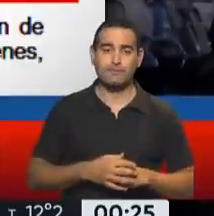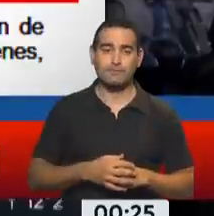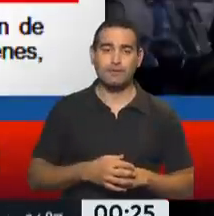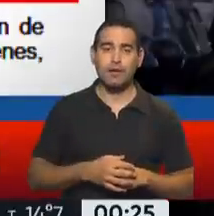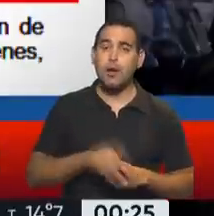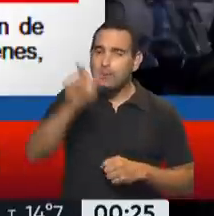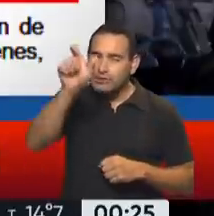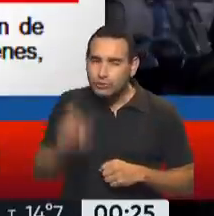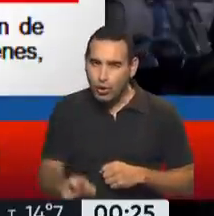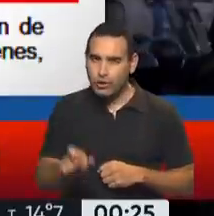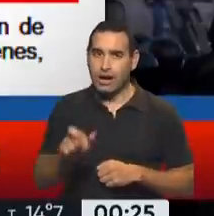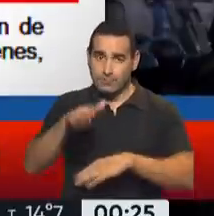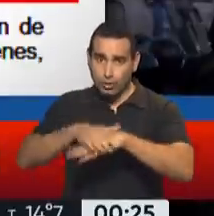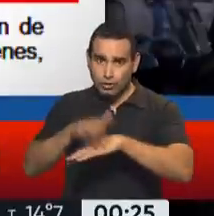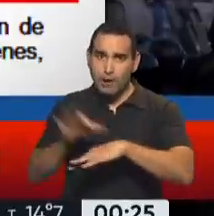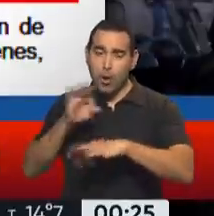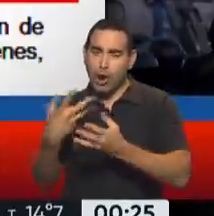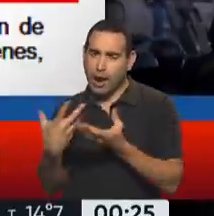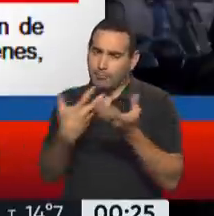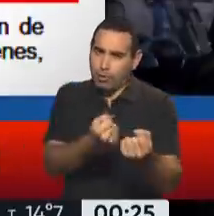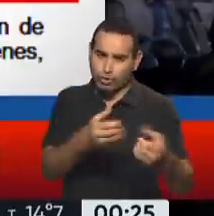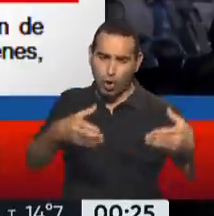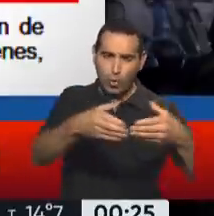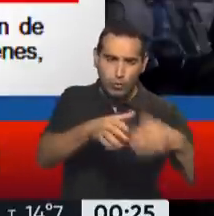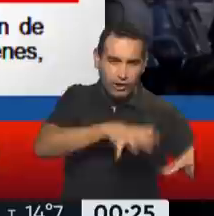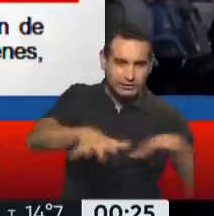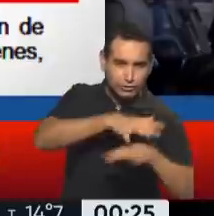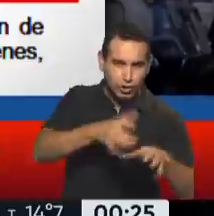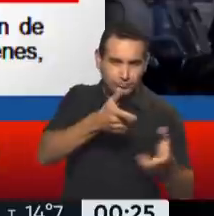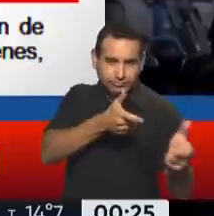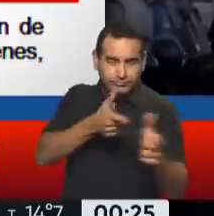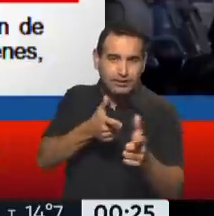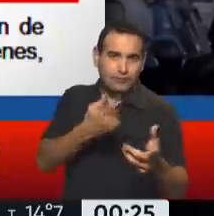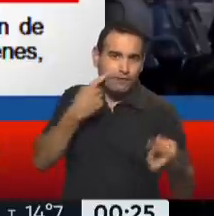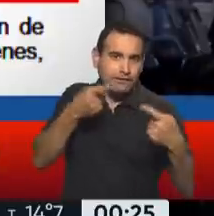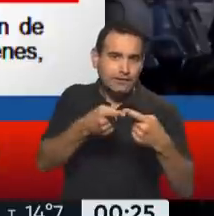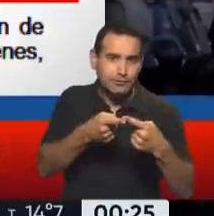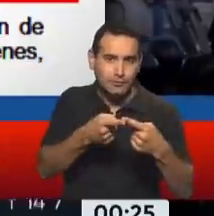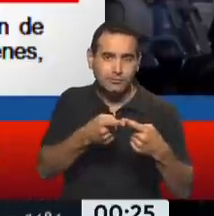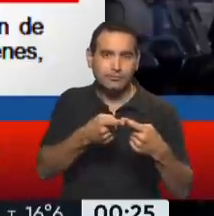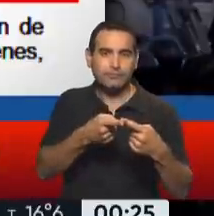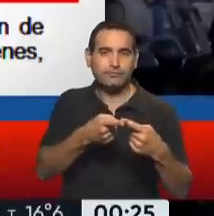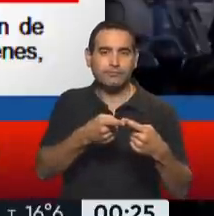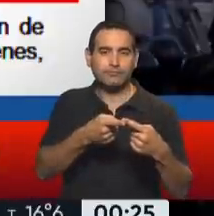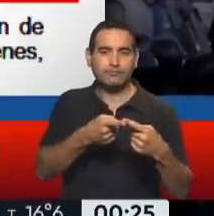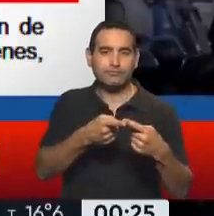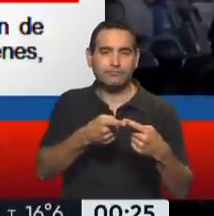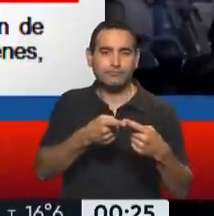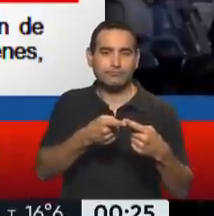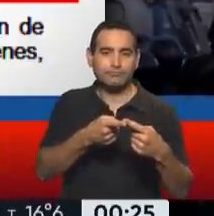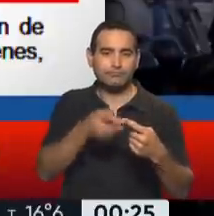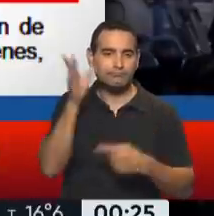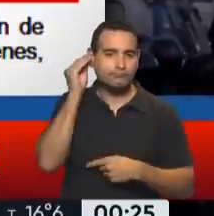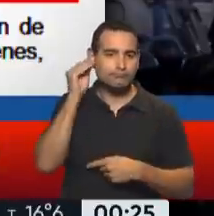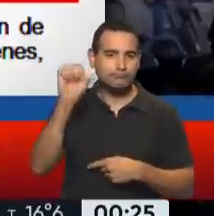o colaborare con una organización armada destinada a cometer...